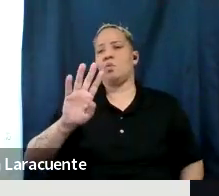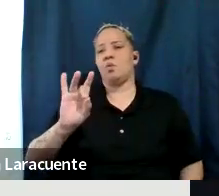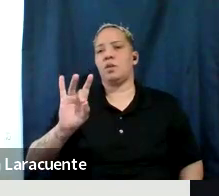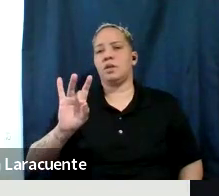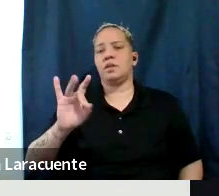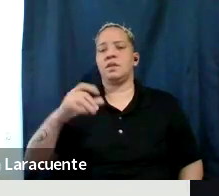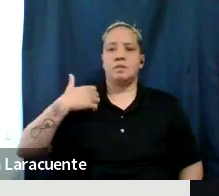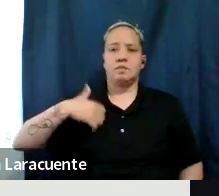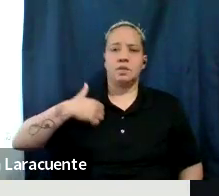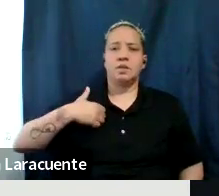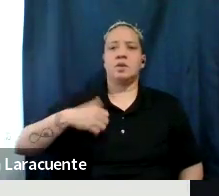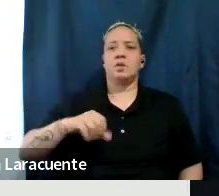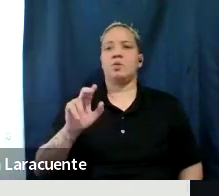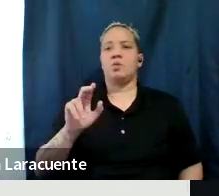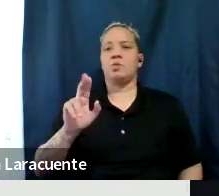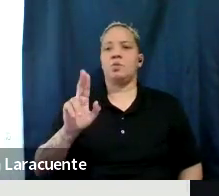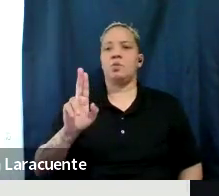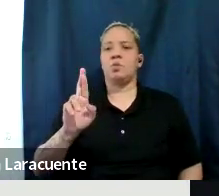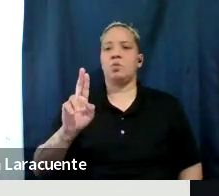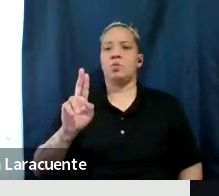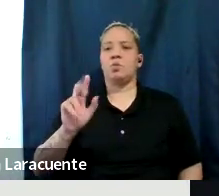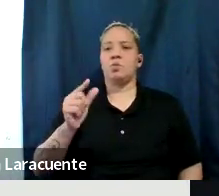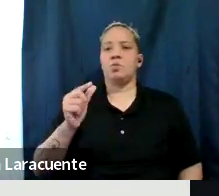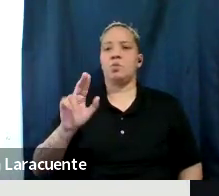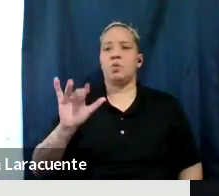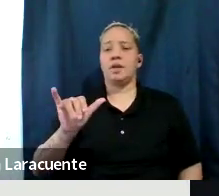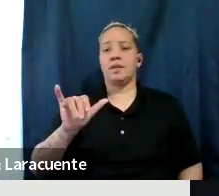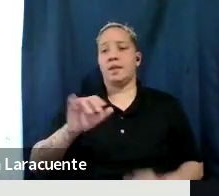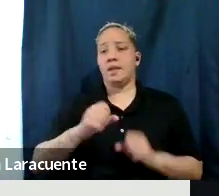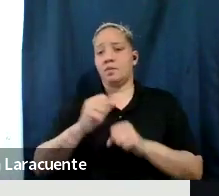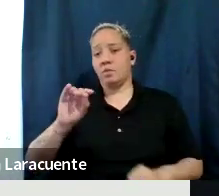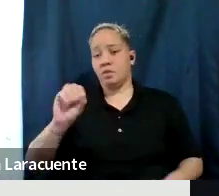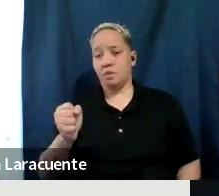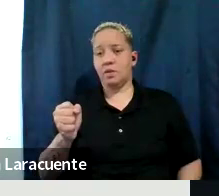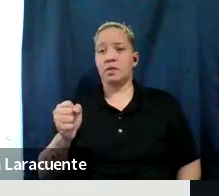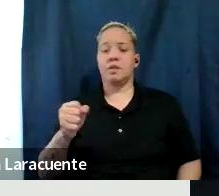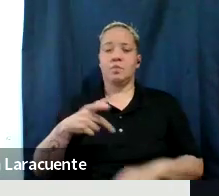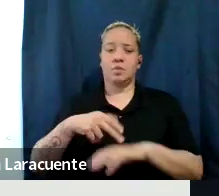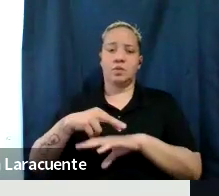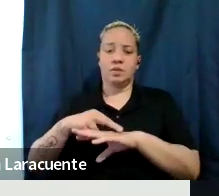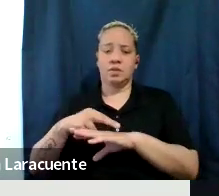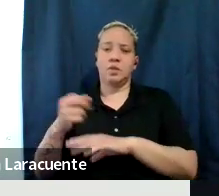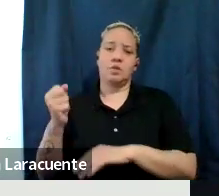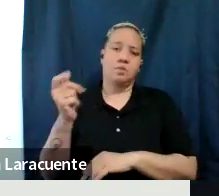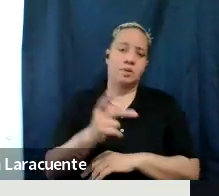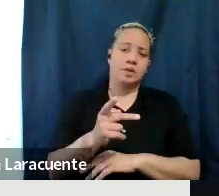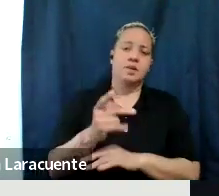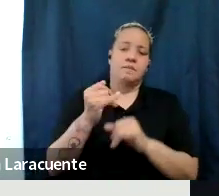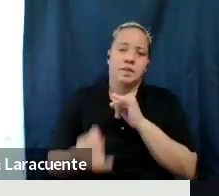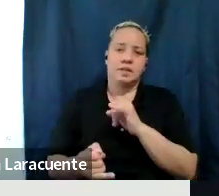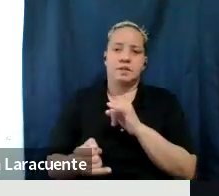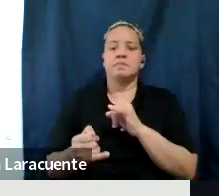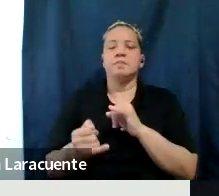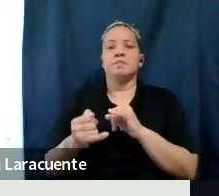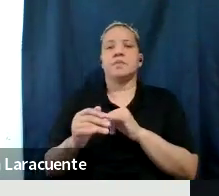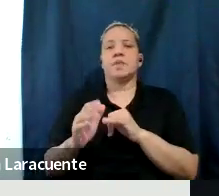y Uruguay, y en el 50 vuelve a Puerto Rico ya hasta el final de sus días, que será el tramo, su